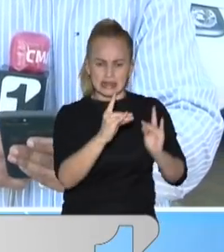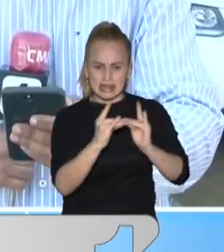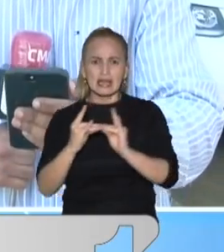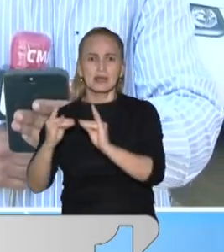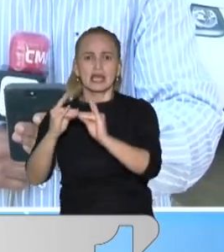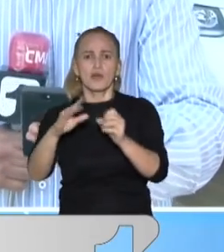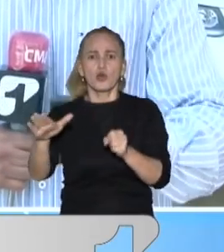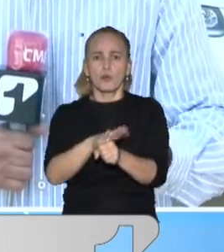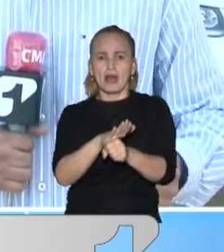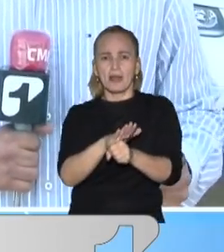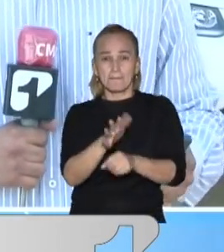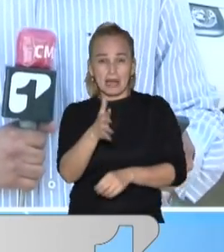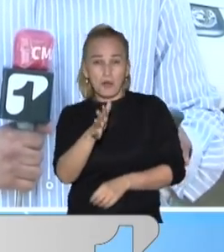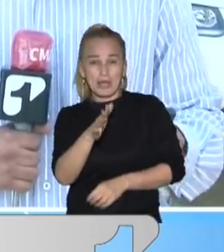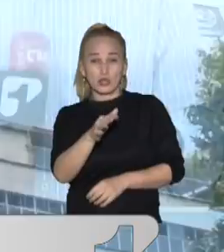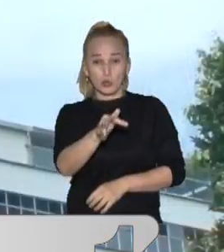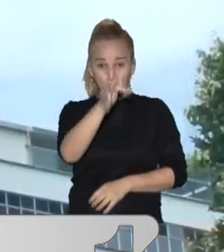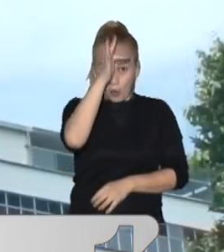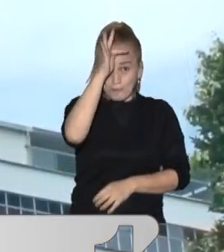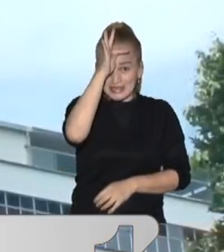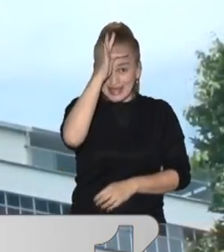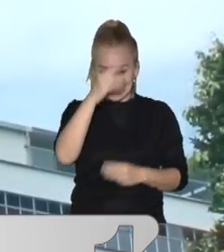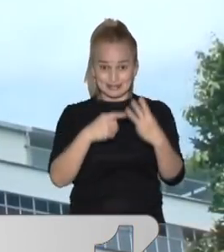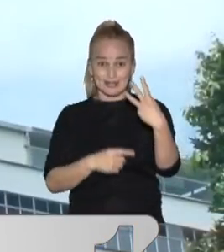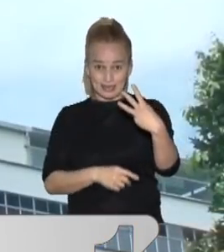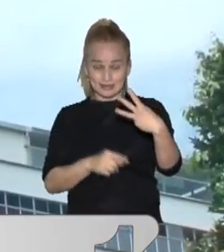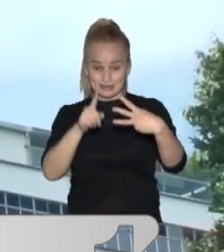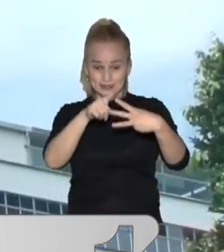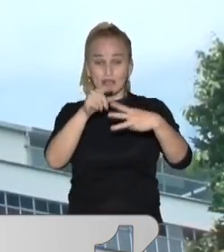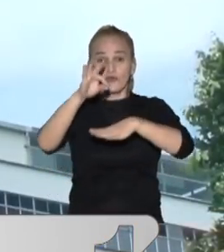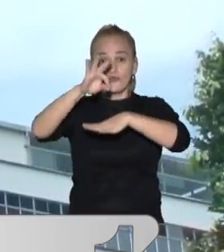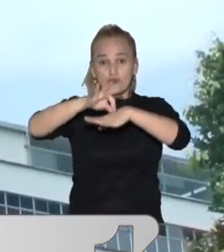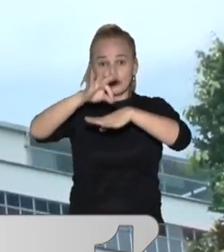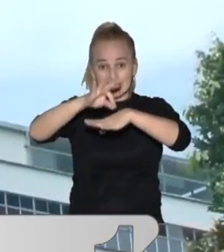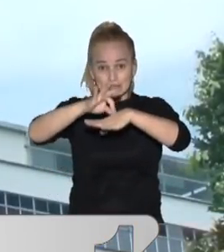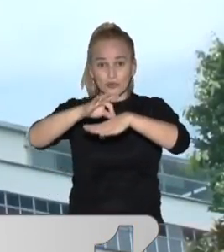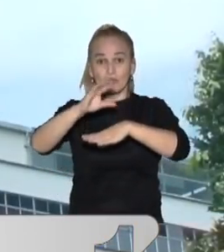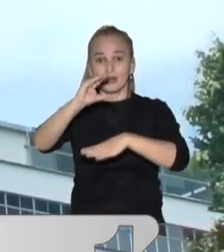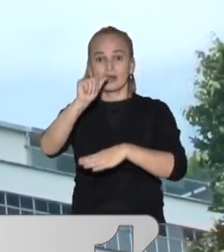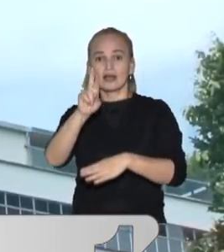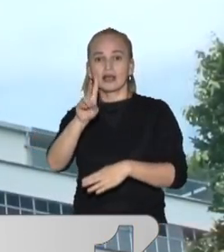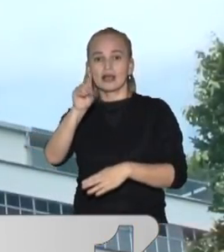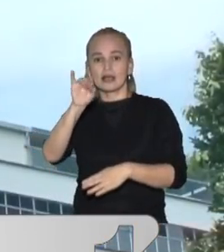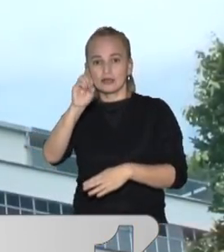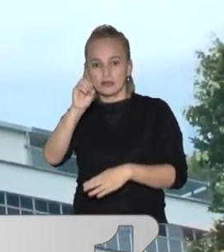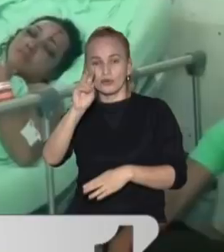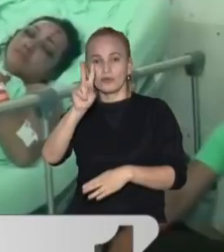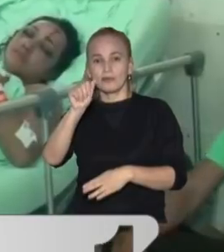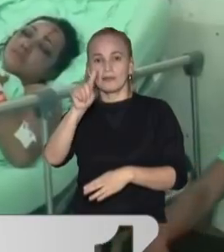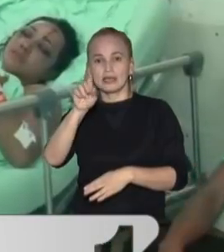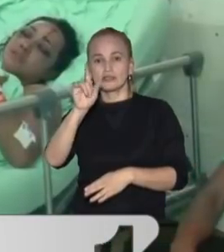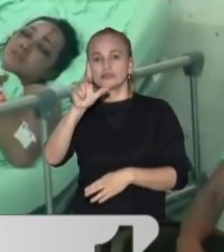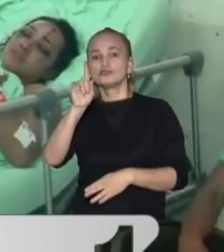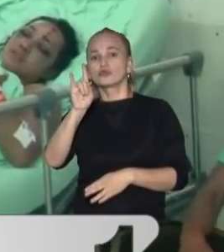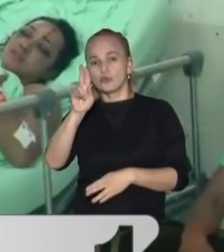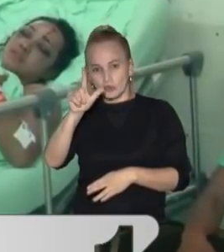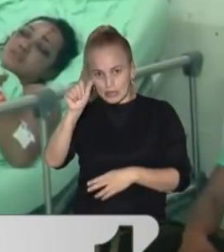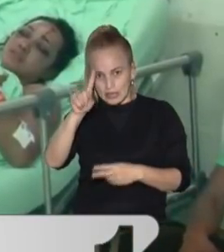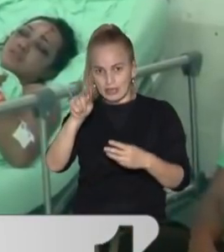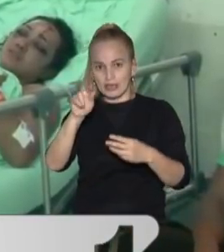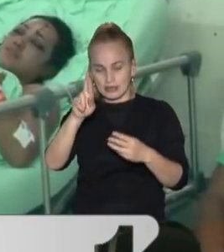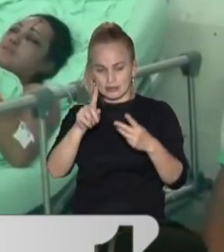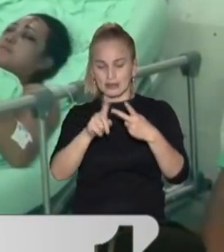este momento, al menos tres instituciones, estamos hablando de la Fundación Cardiovascular, el Hospital Internacional de Colombia, la